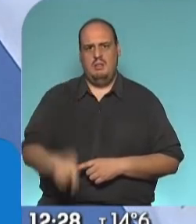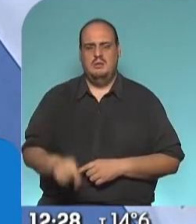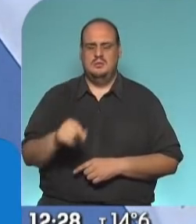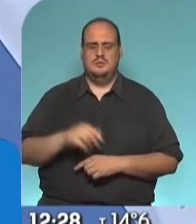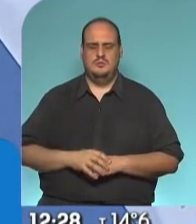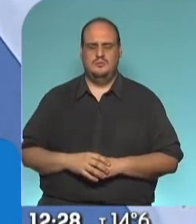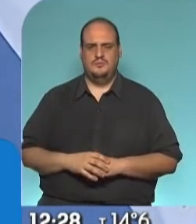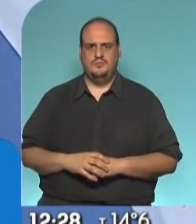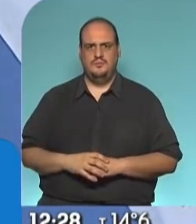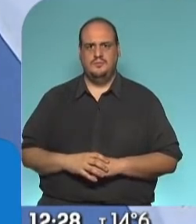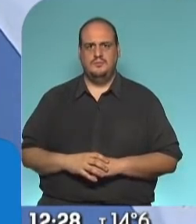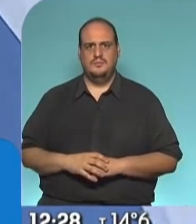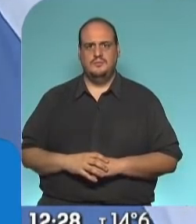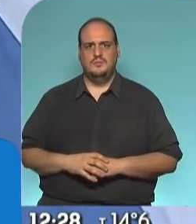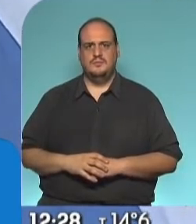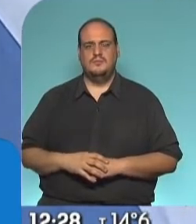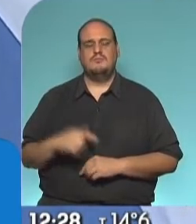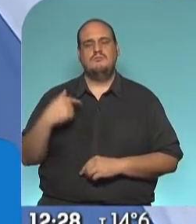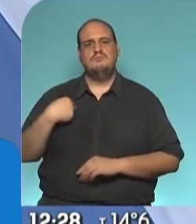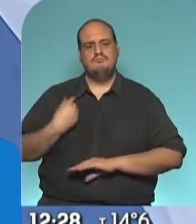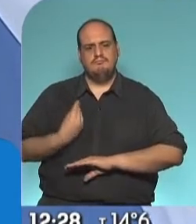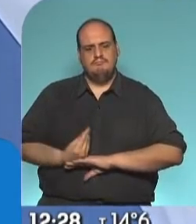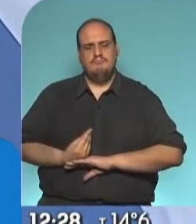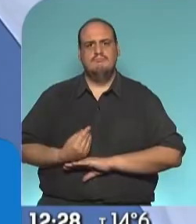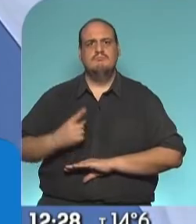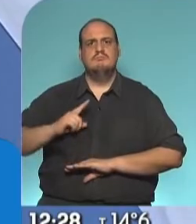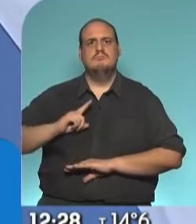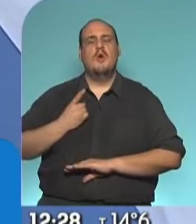argentinas. Es para mí un orgullo